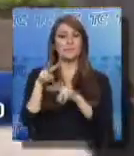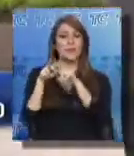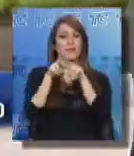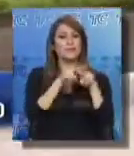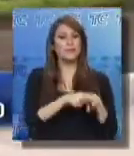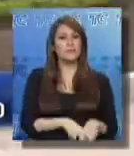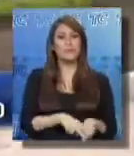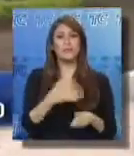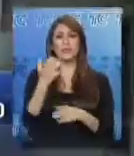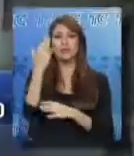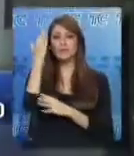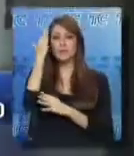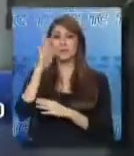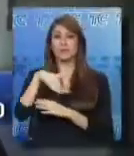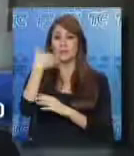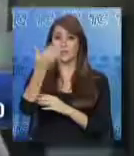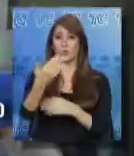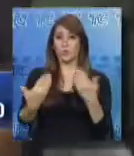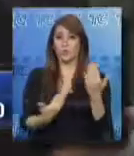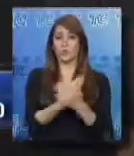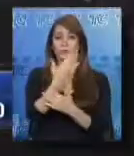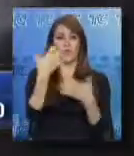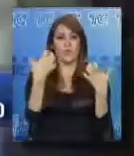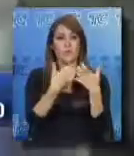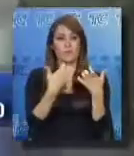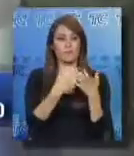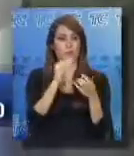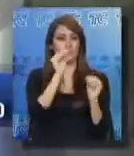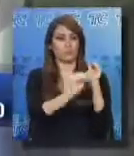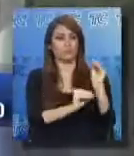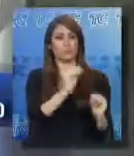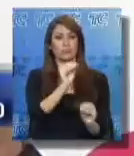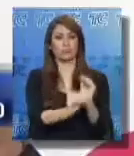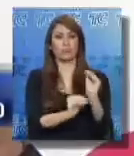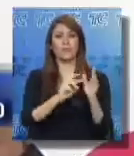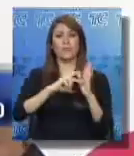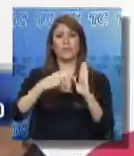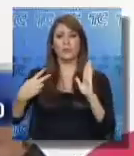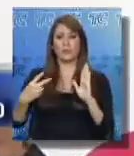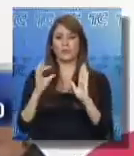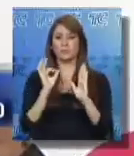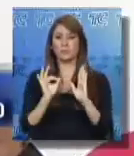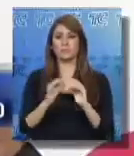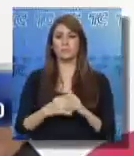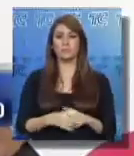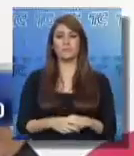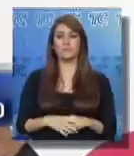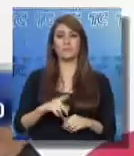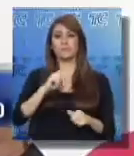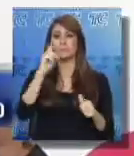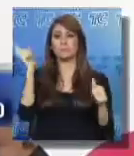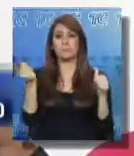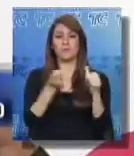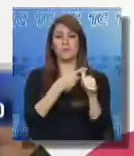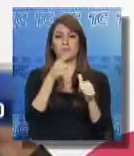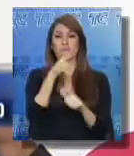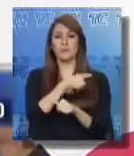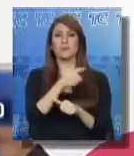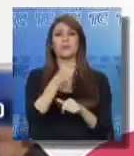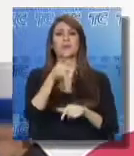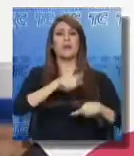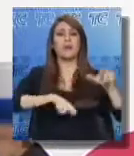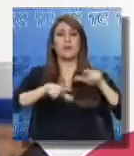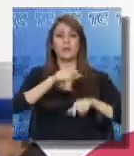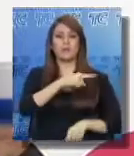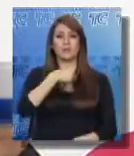en las próximas semanas se edificará y equipará el laboratorio tecnológico. Equipando el primer laboratorio binacional del Ecuador entre